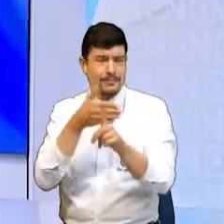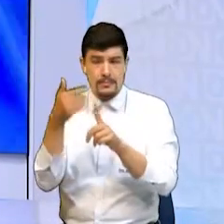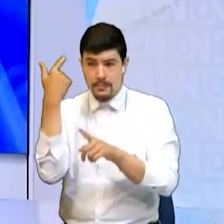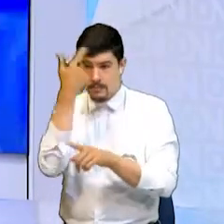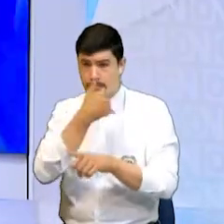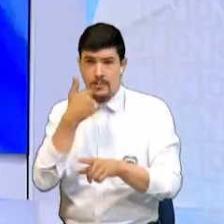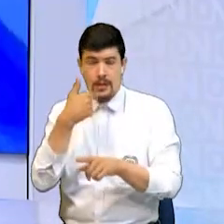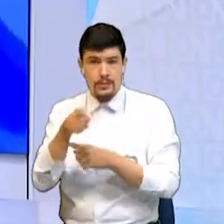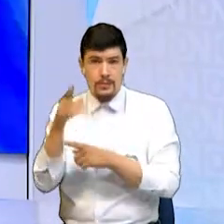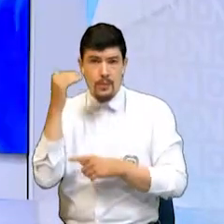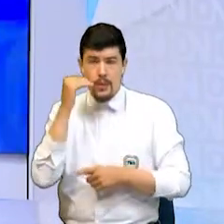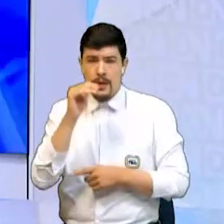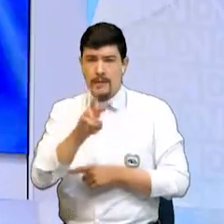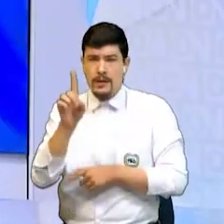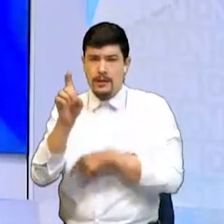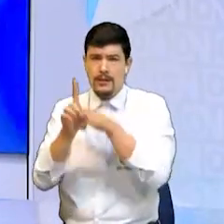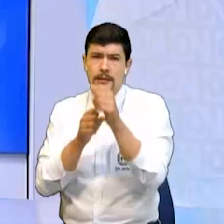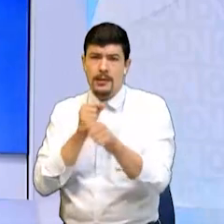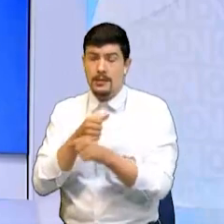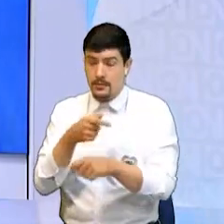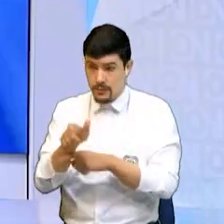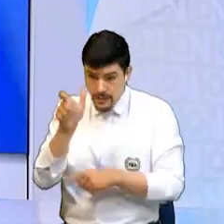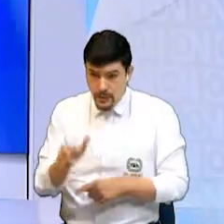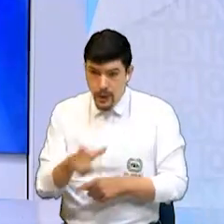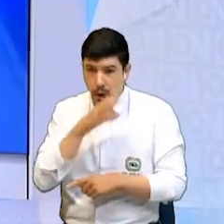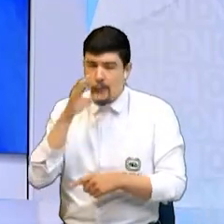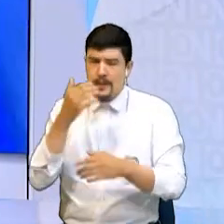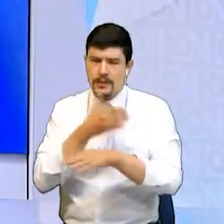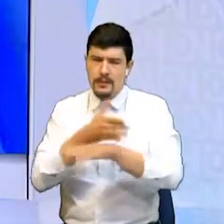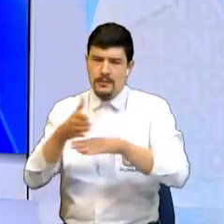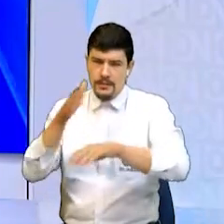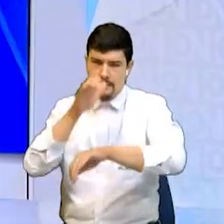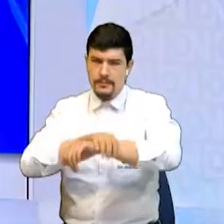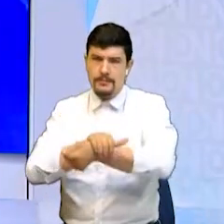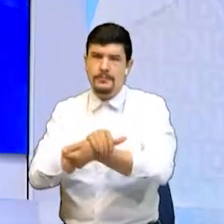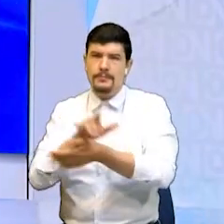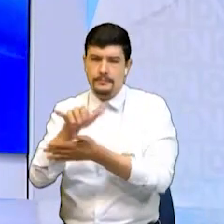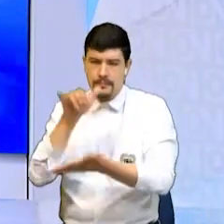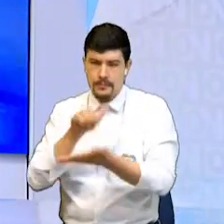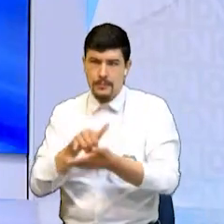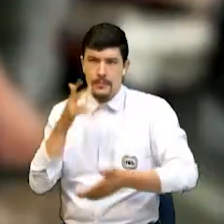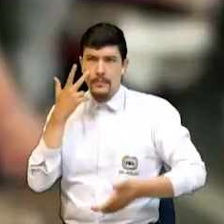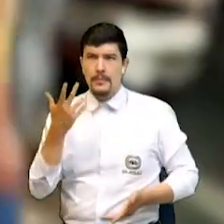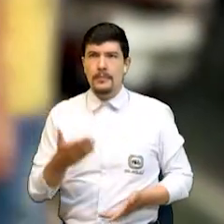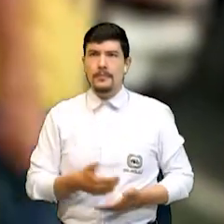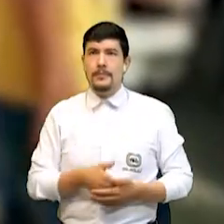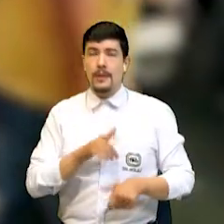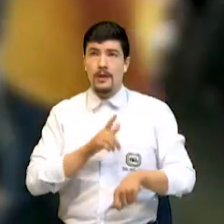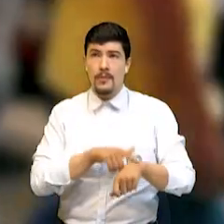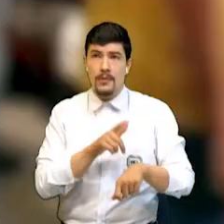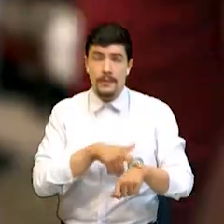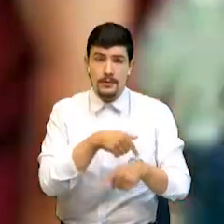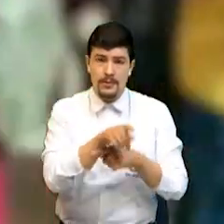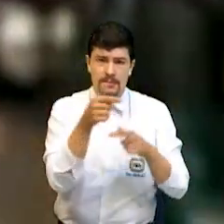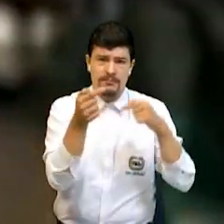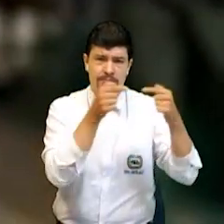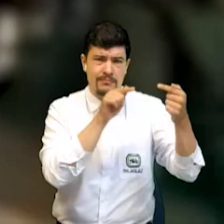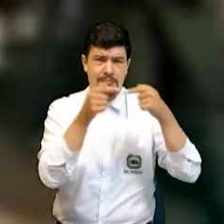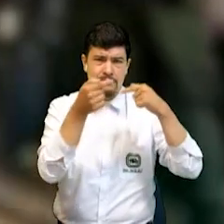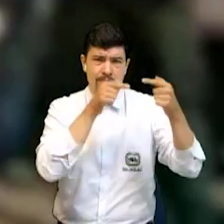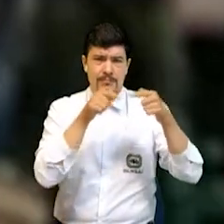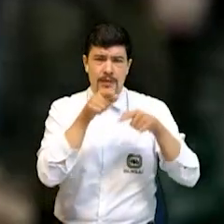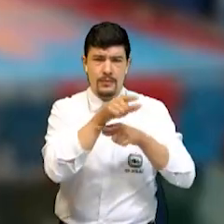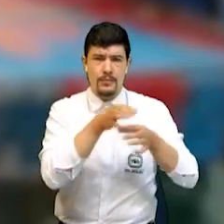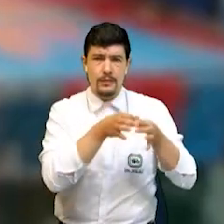ciudadana de 26 años de edad el presunto agresor fue capturado en flagrancia momentos en que se presentaba una riña en el